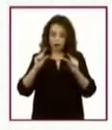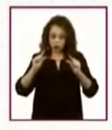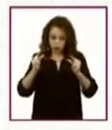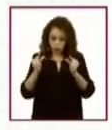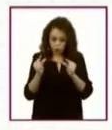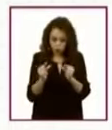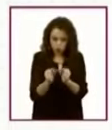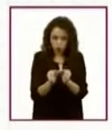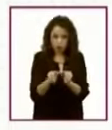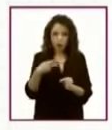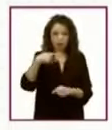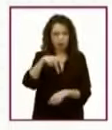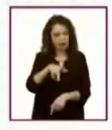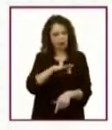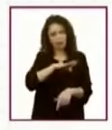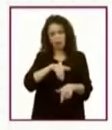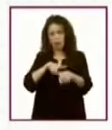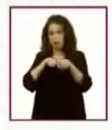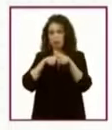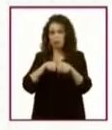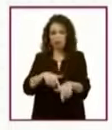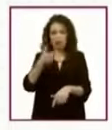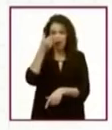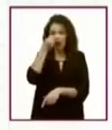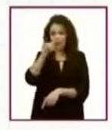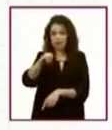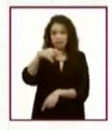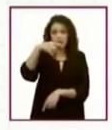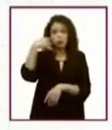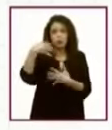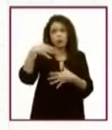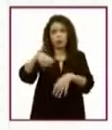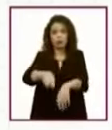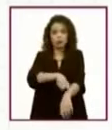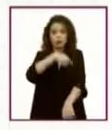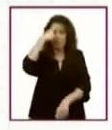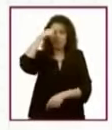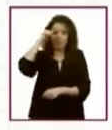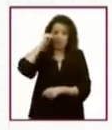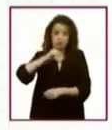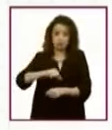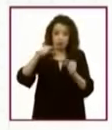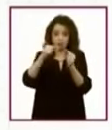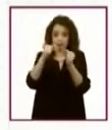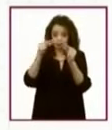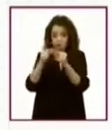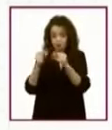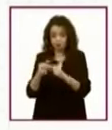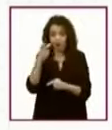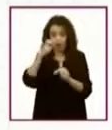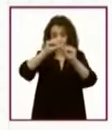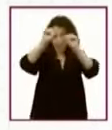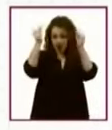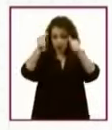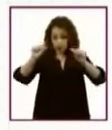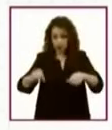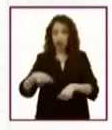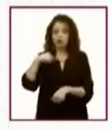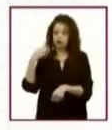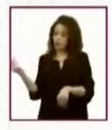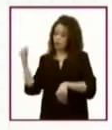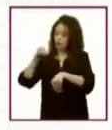pero puede seguir así de manera infinita. A la curva que se obtiene con este procedimiento, le puse mi